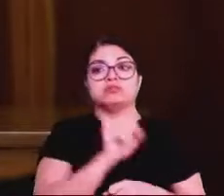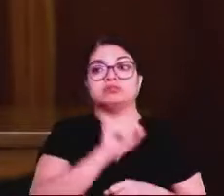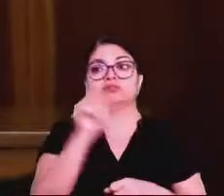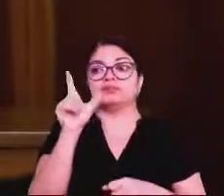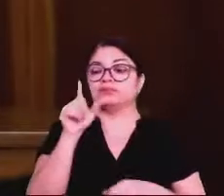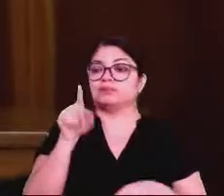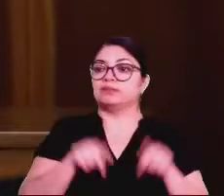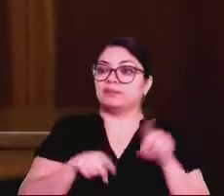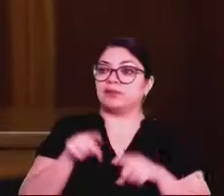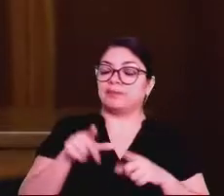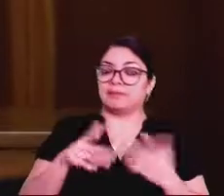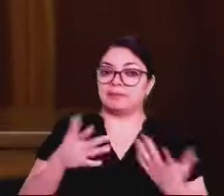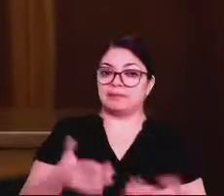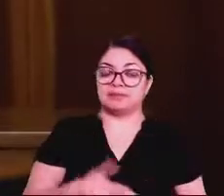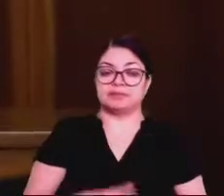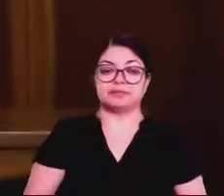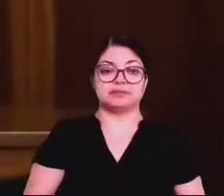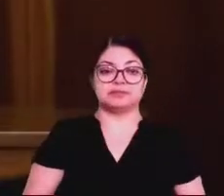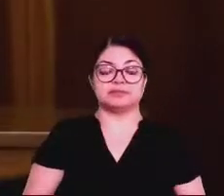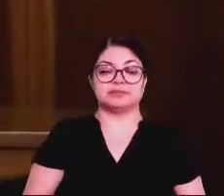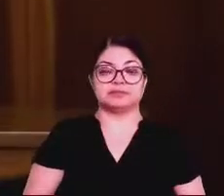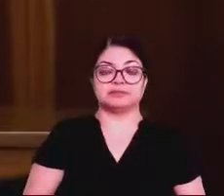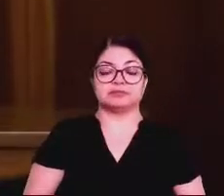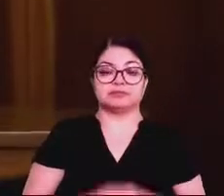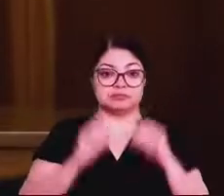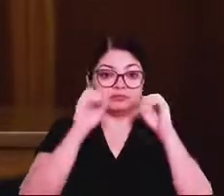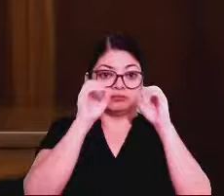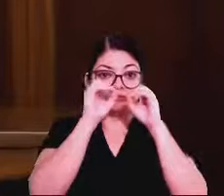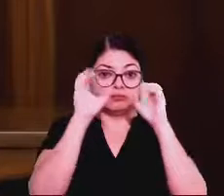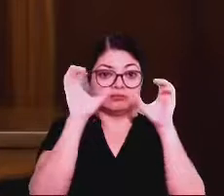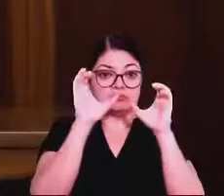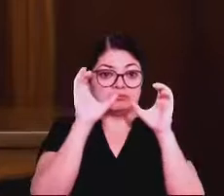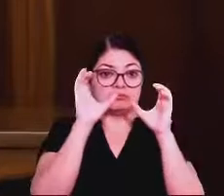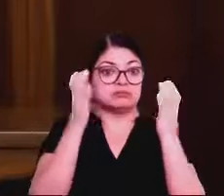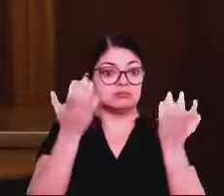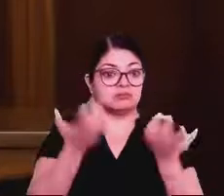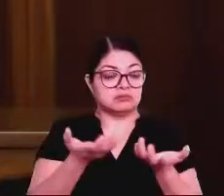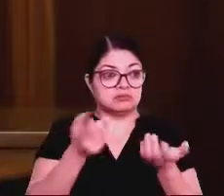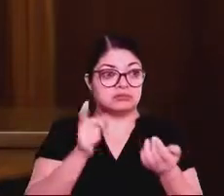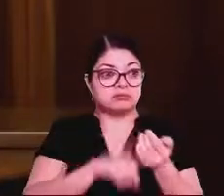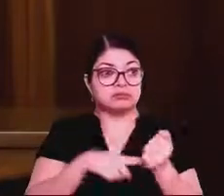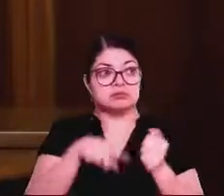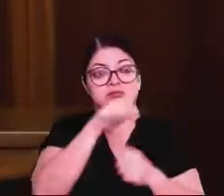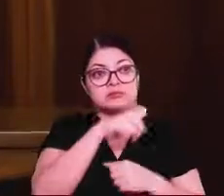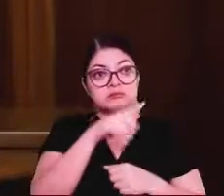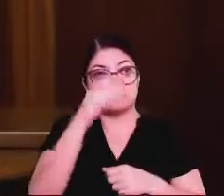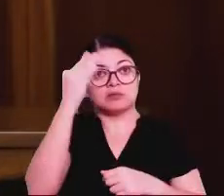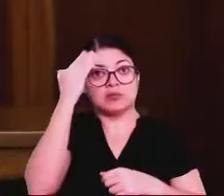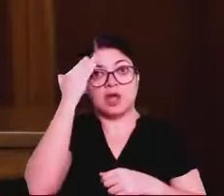la operación. Es sorprendente que las autoridades de